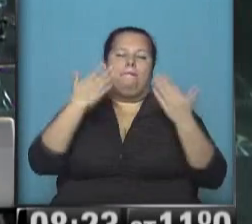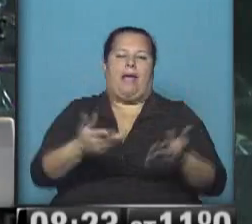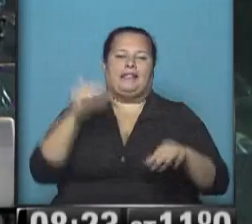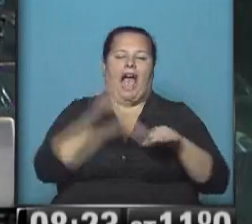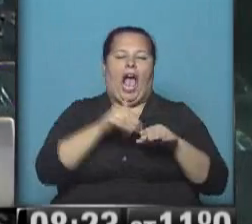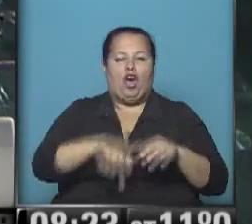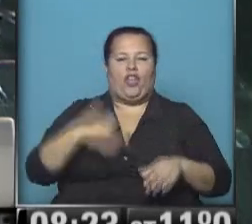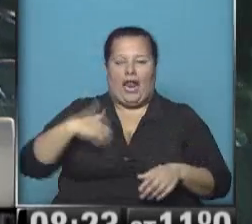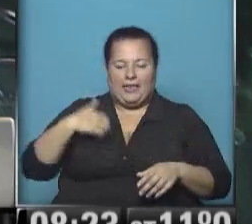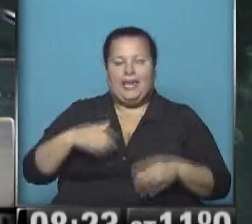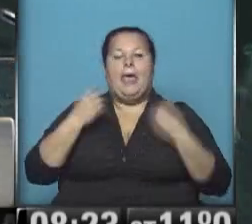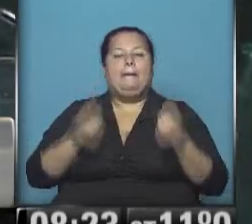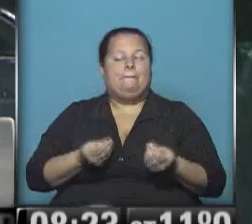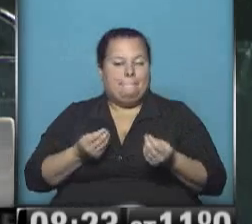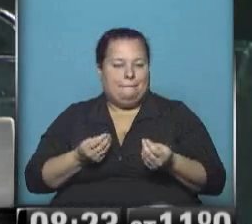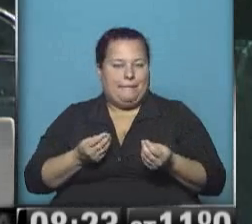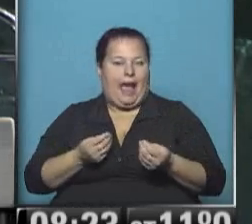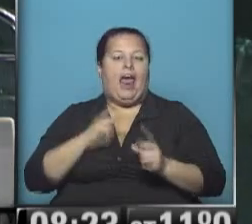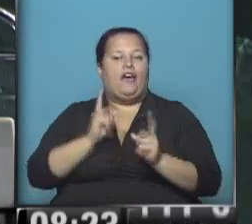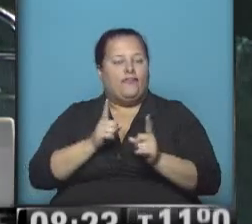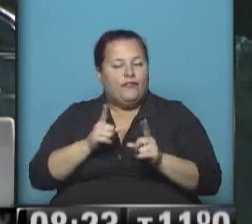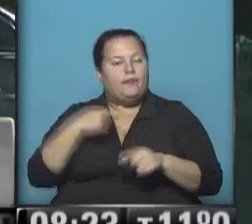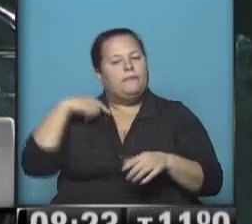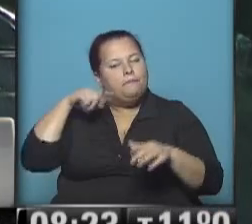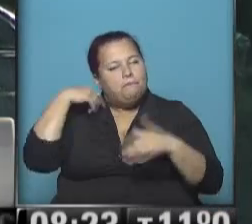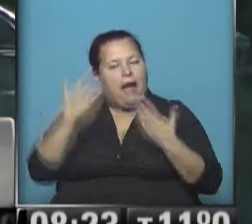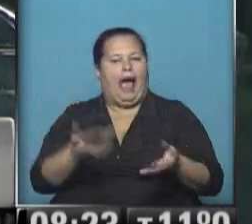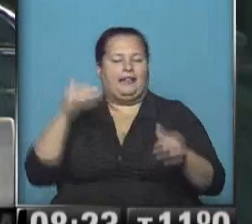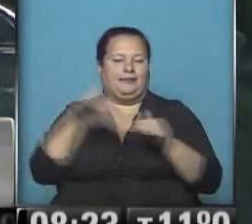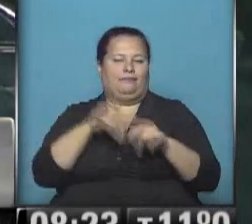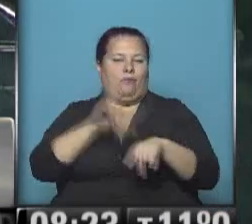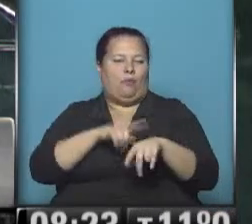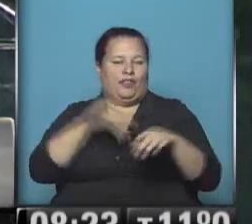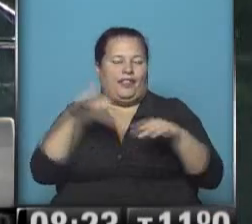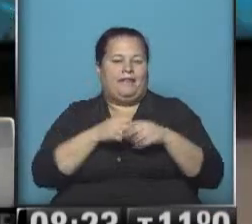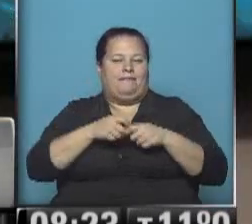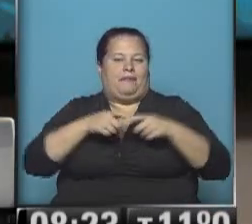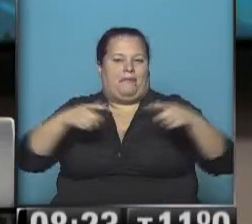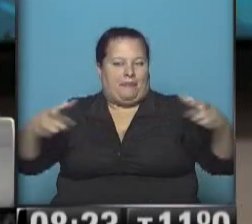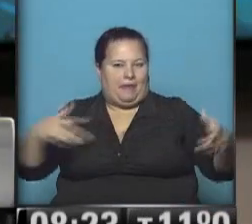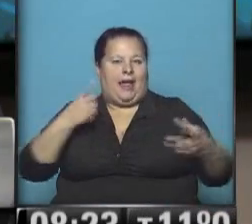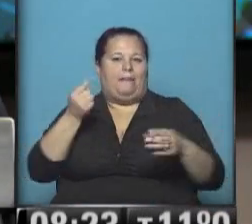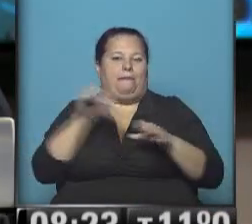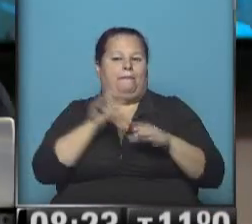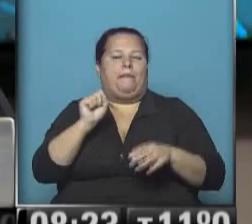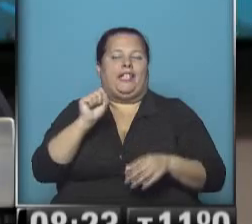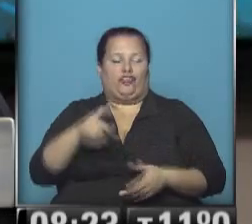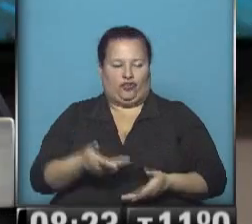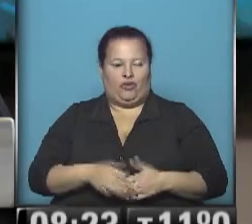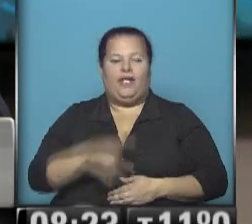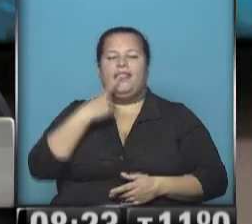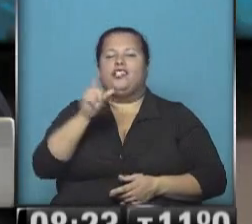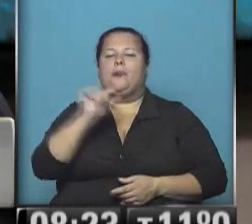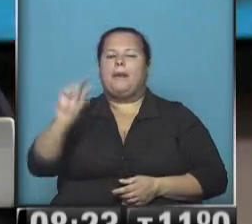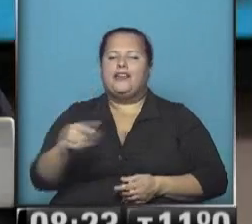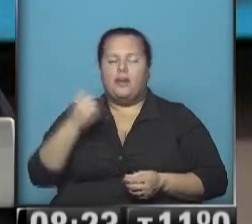ahorristas argentinos para que continúe y se profundice este proceso de crecimiento de activos de moneda nacional es lo que dice de los